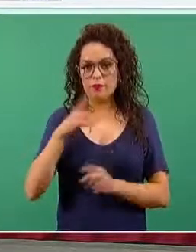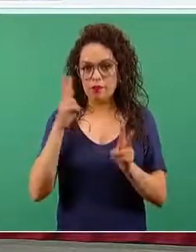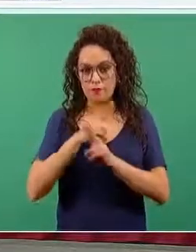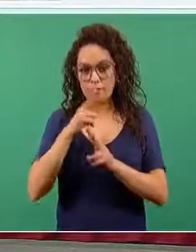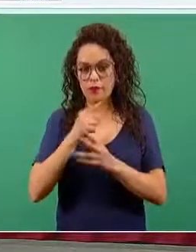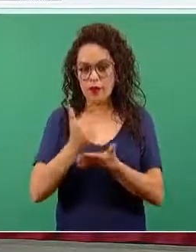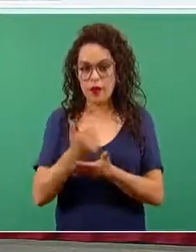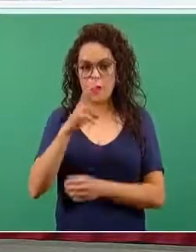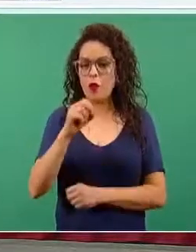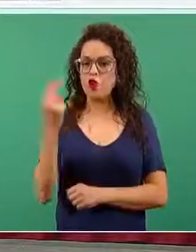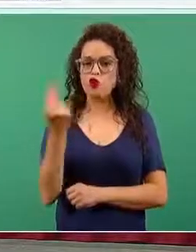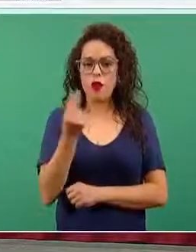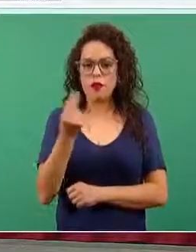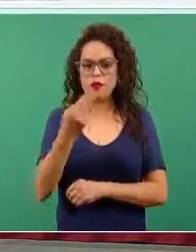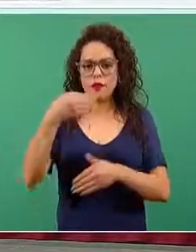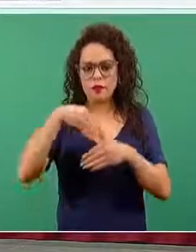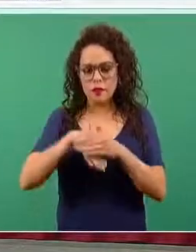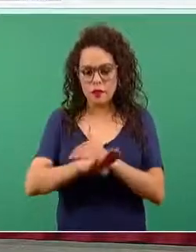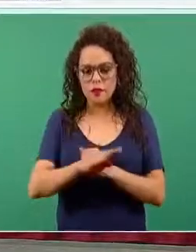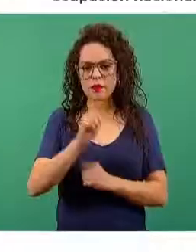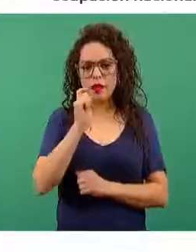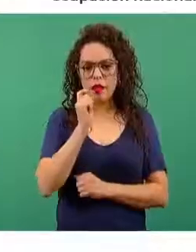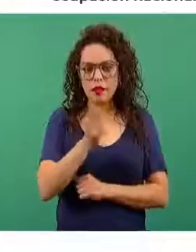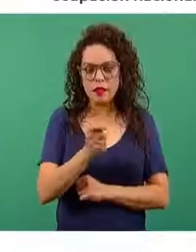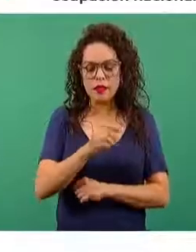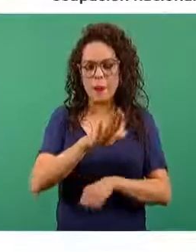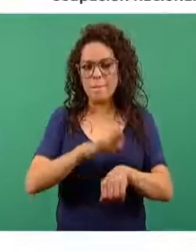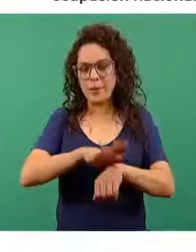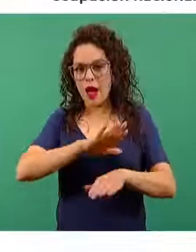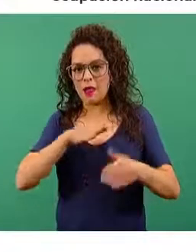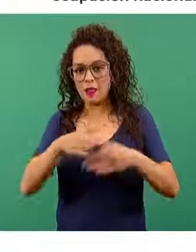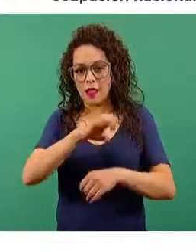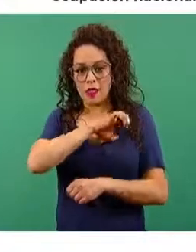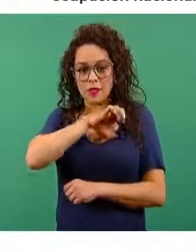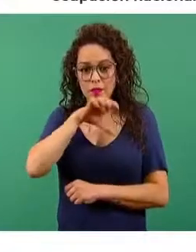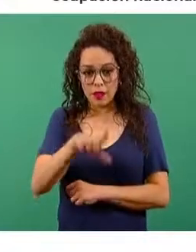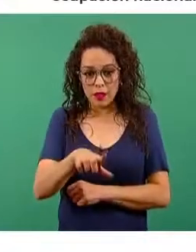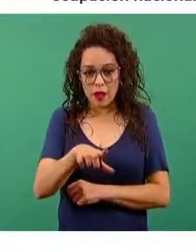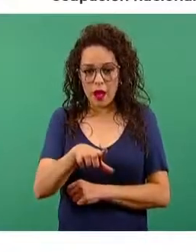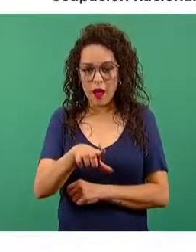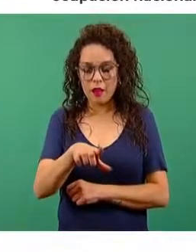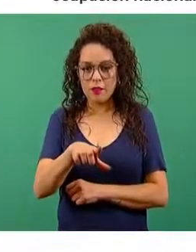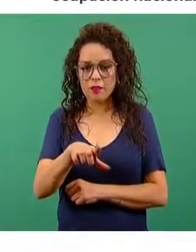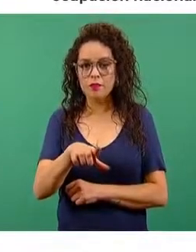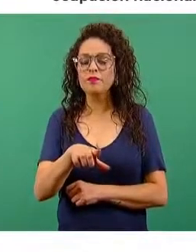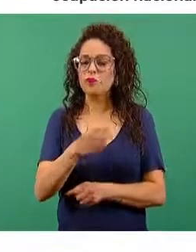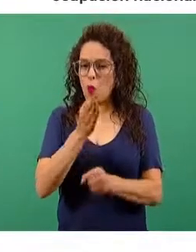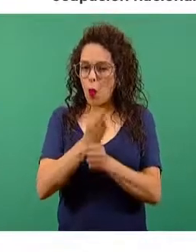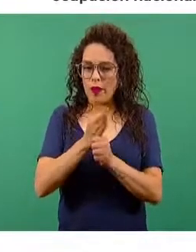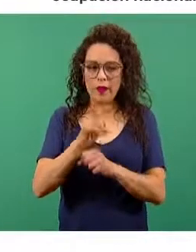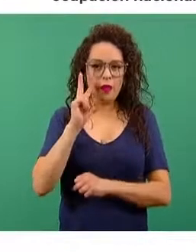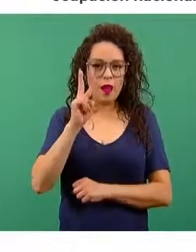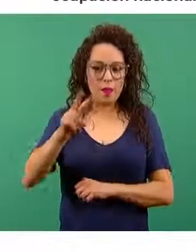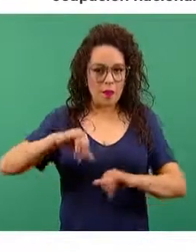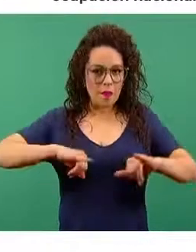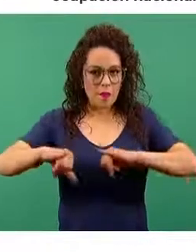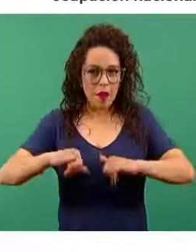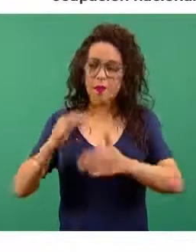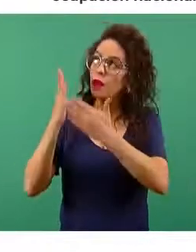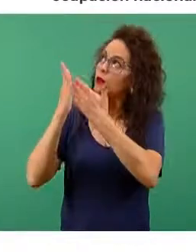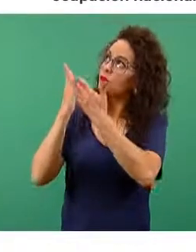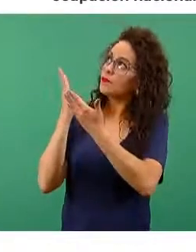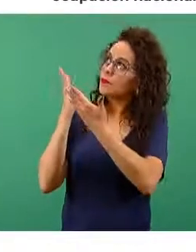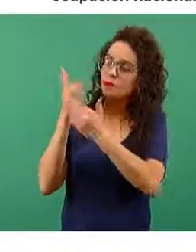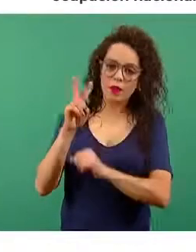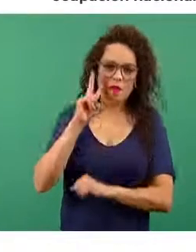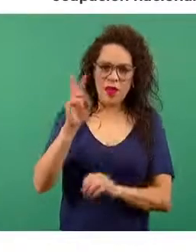de cuidados críticos como de cuidados críticos, que será la siguiente diapositiva. Ahora vemos este mapa que se pinta o que se